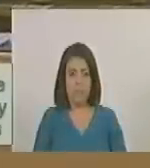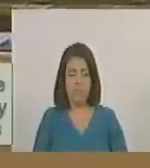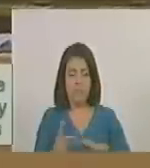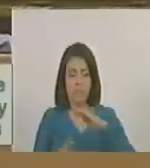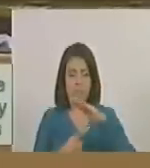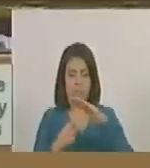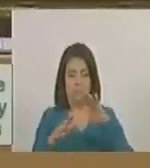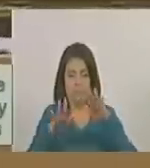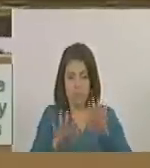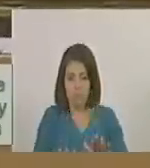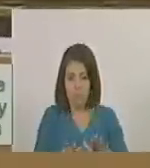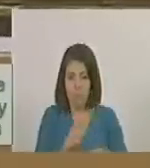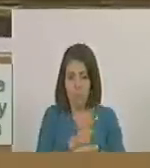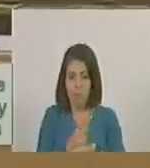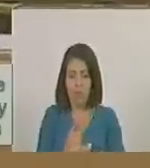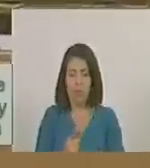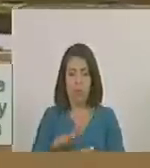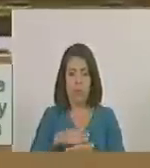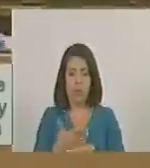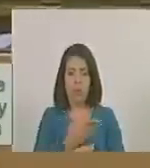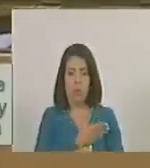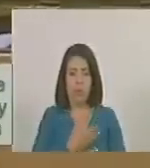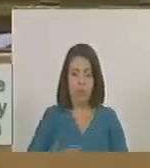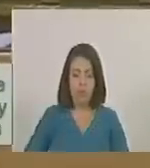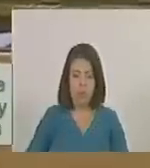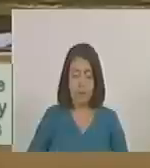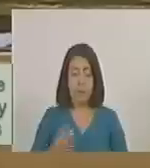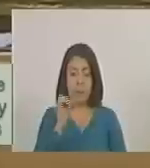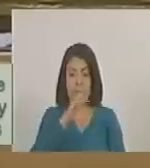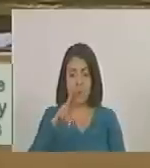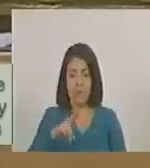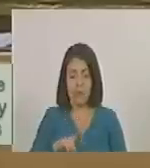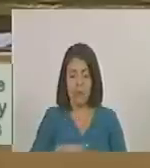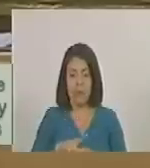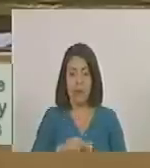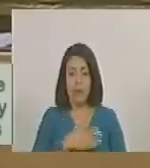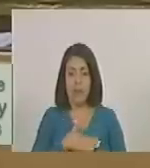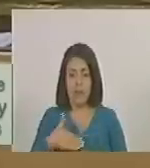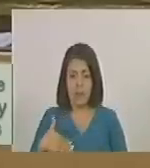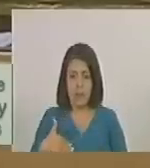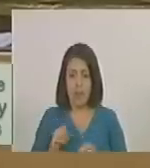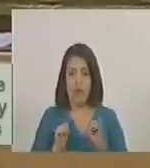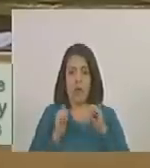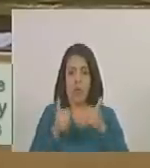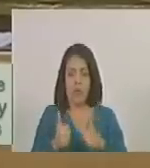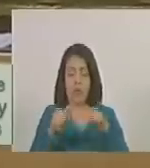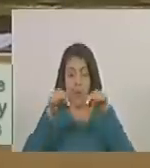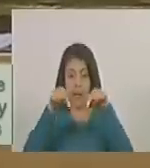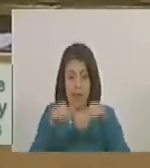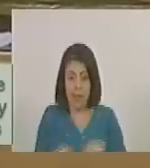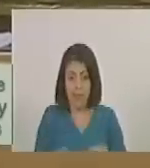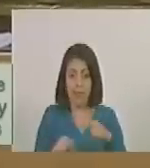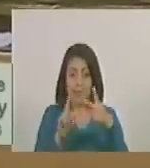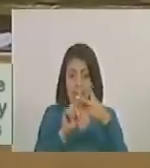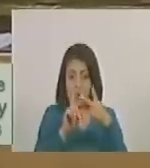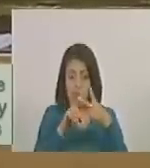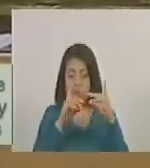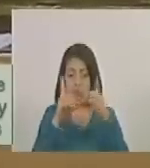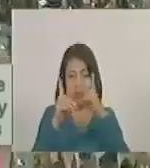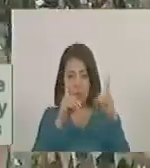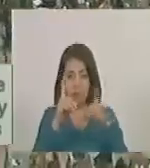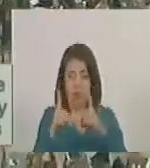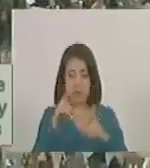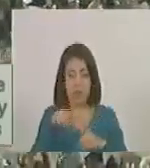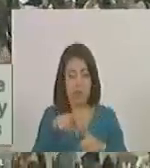receso de unos breves minutos. Ya el presidente de nuestra Asamblea Nacional quiere dar inicio a esta segunda discusión